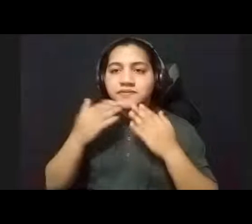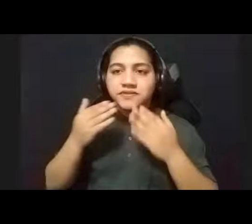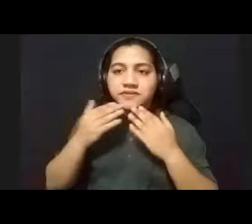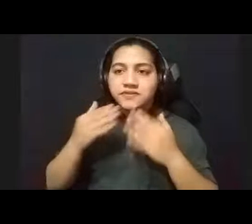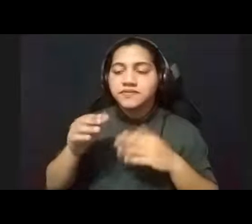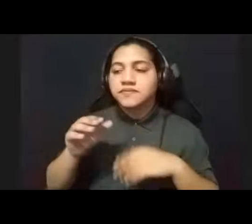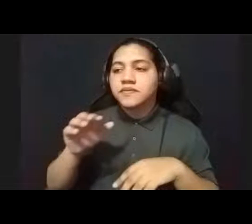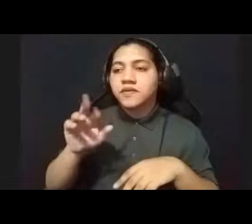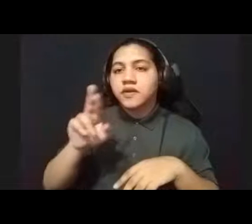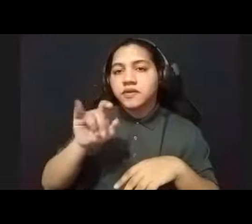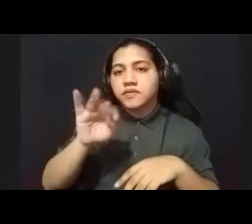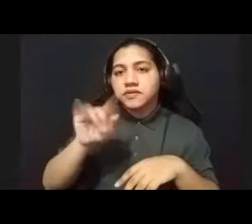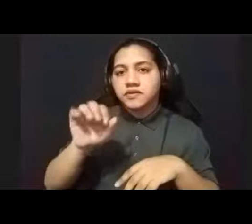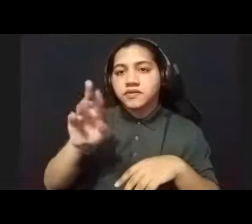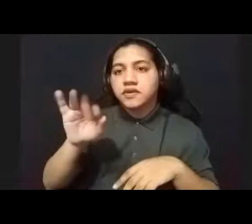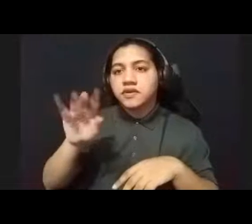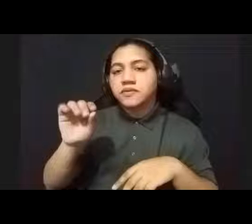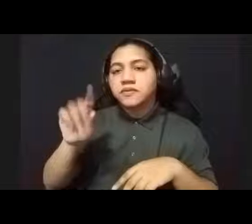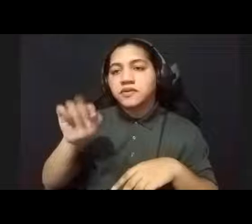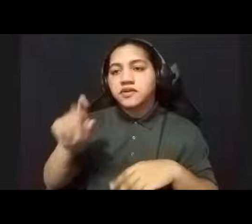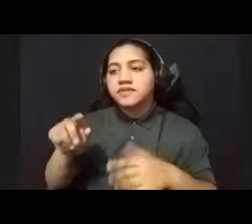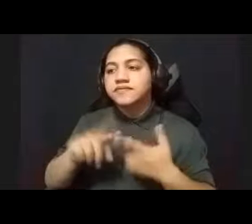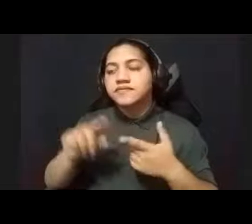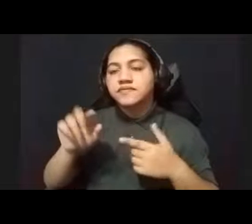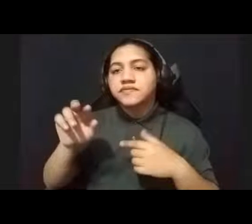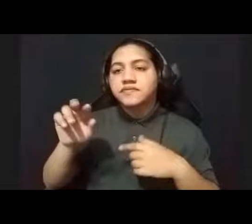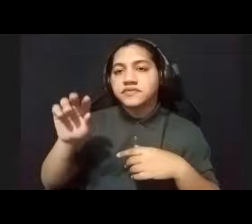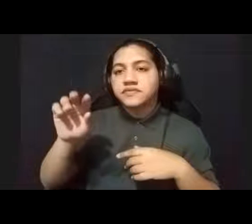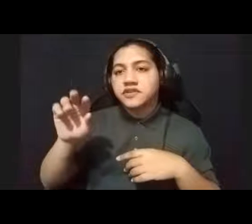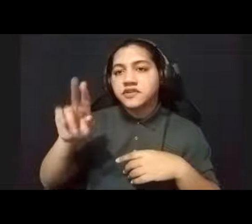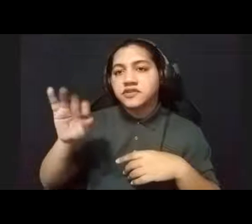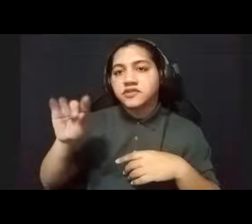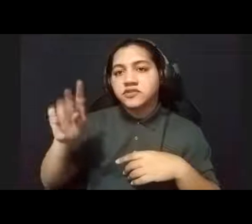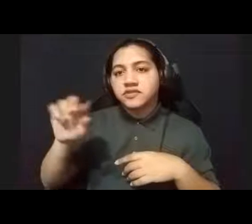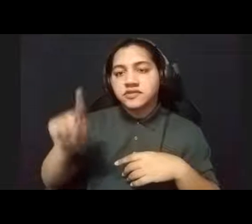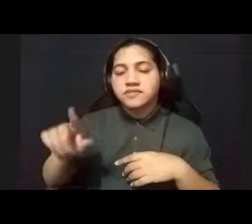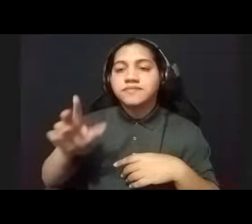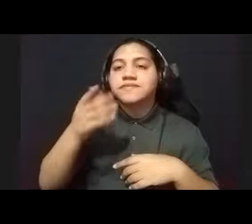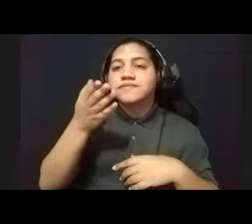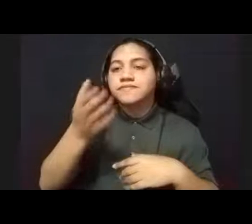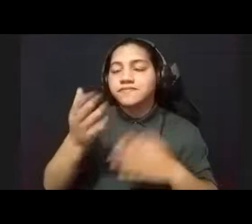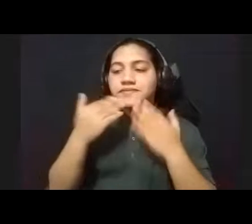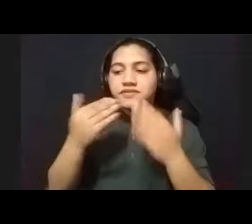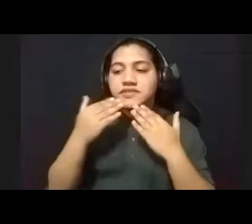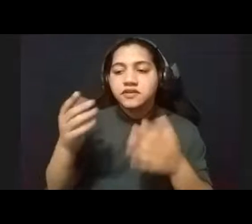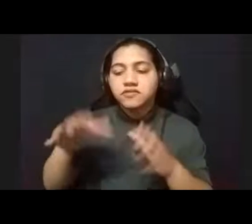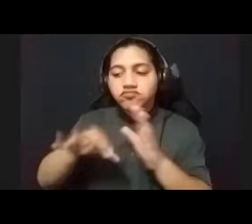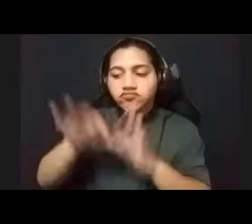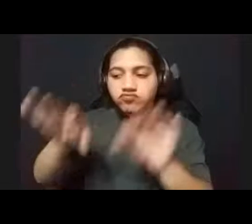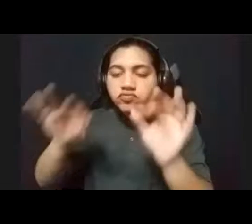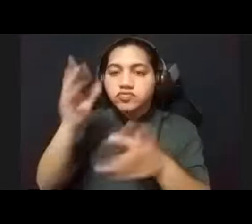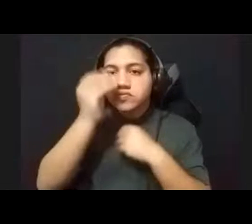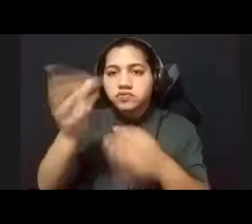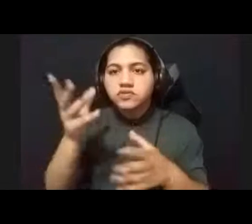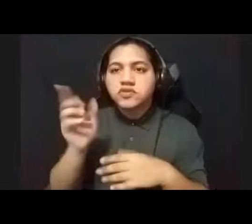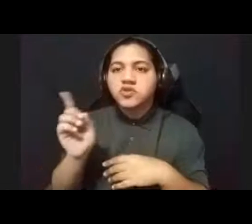Perea y a Rosana Duchesne, que me ayudaron a conseguir información a medida que yo iba buscando de dónde